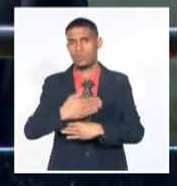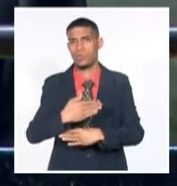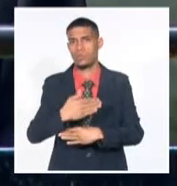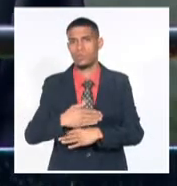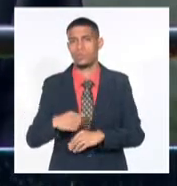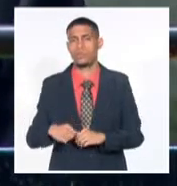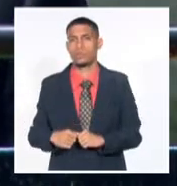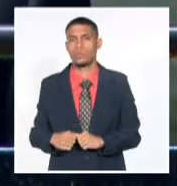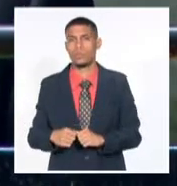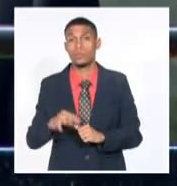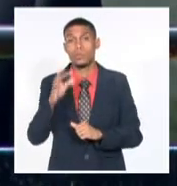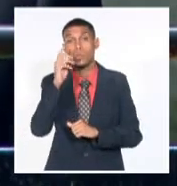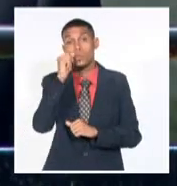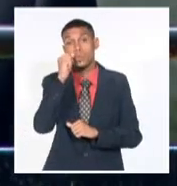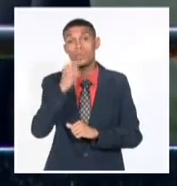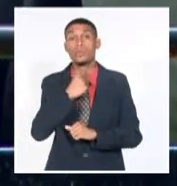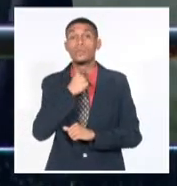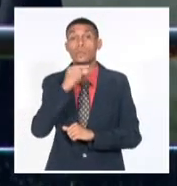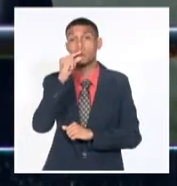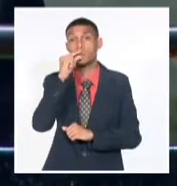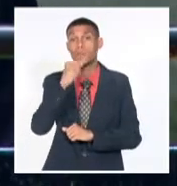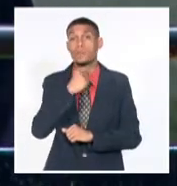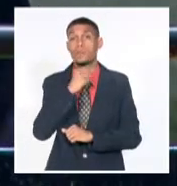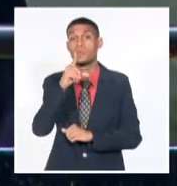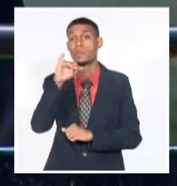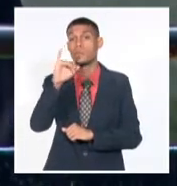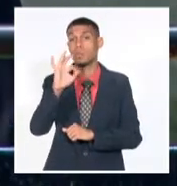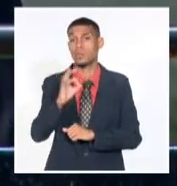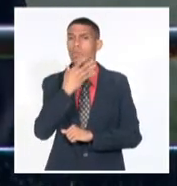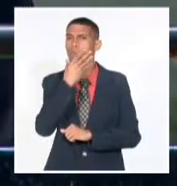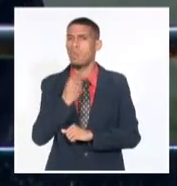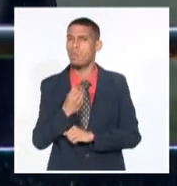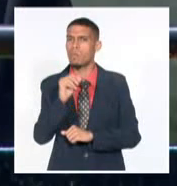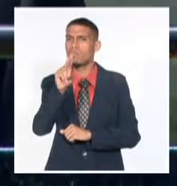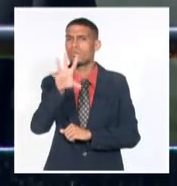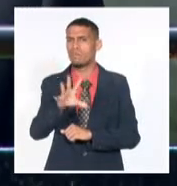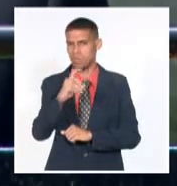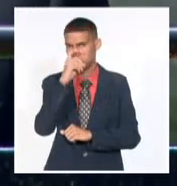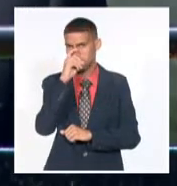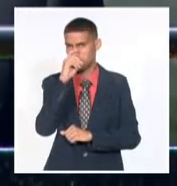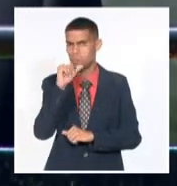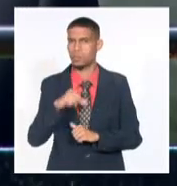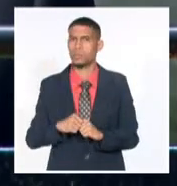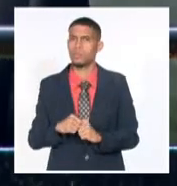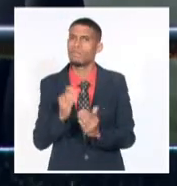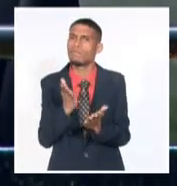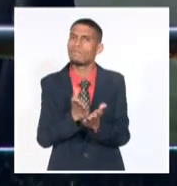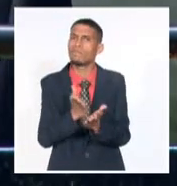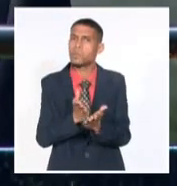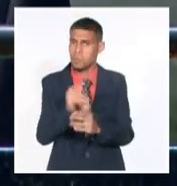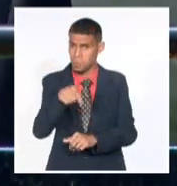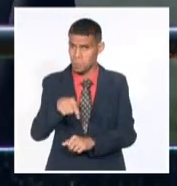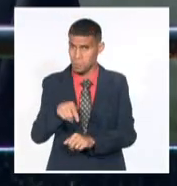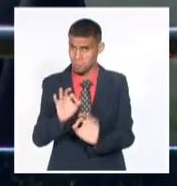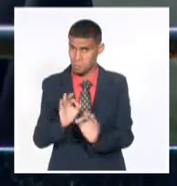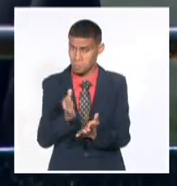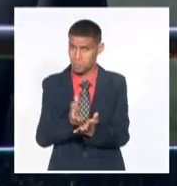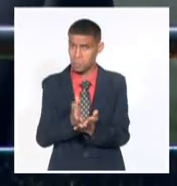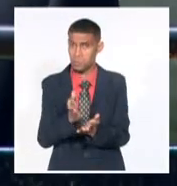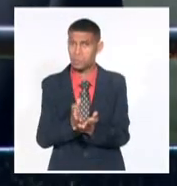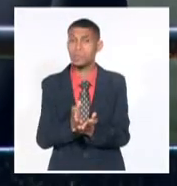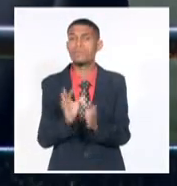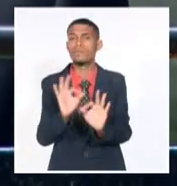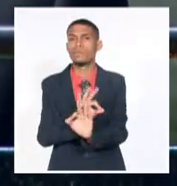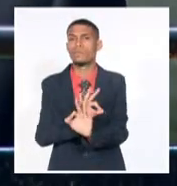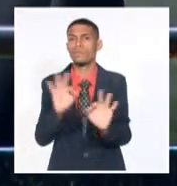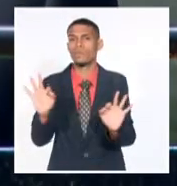Evelio es un joven cubano de 25 años que estudia actualmente la